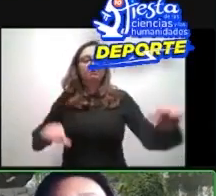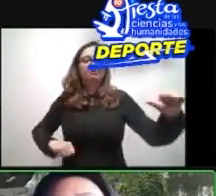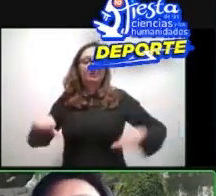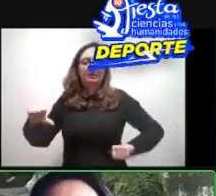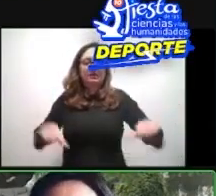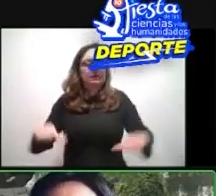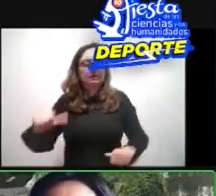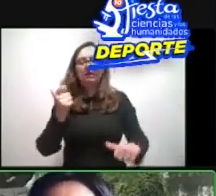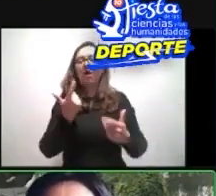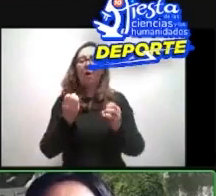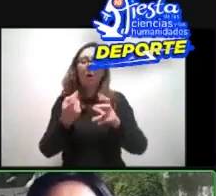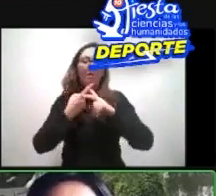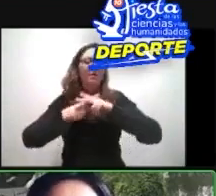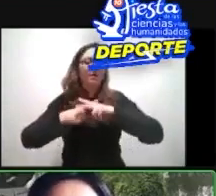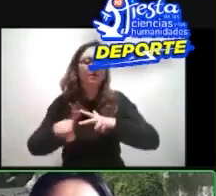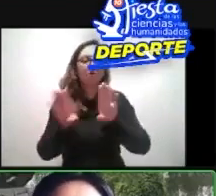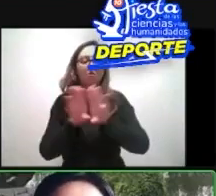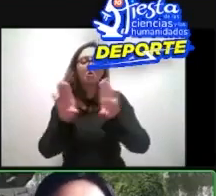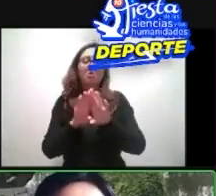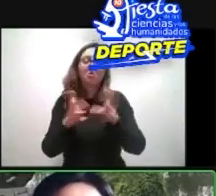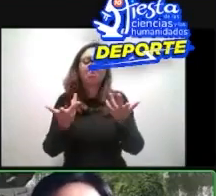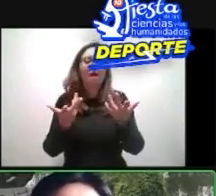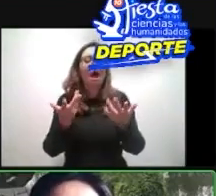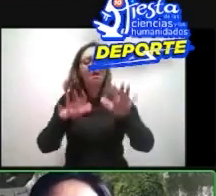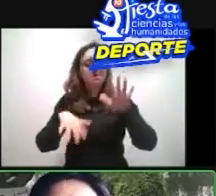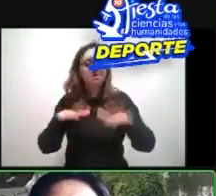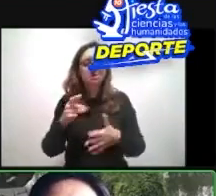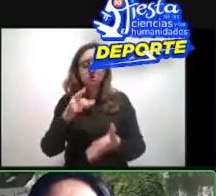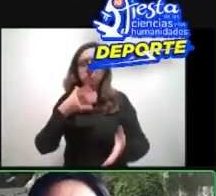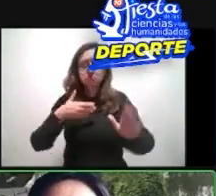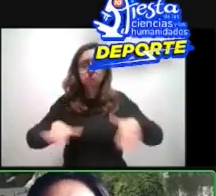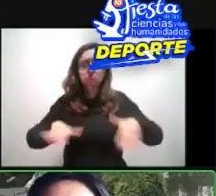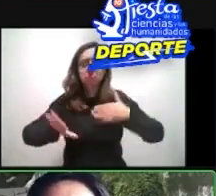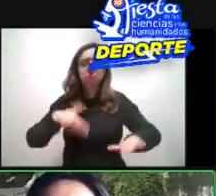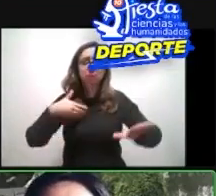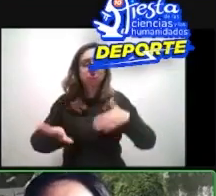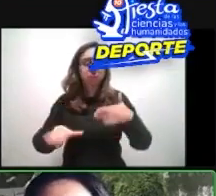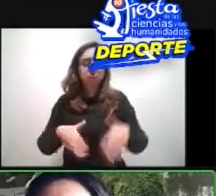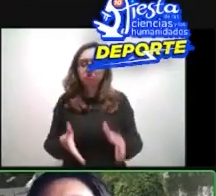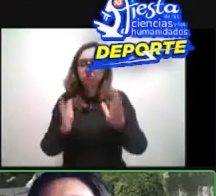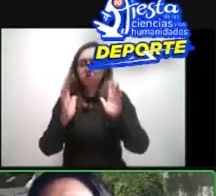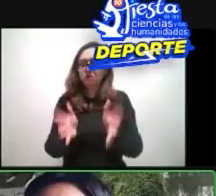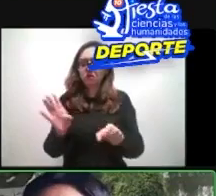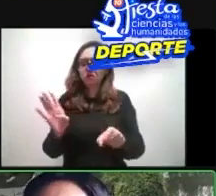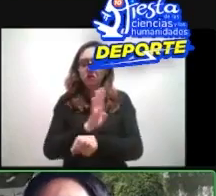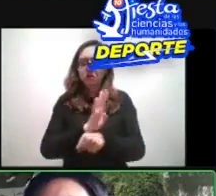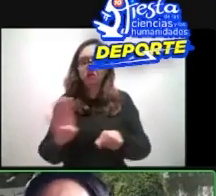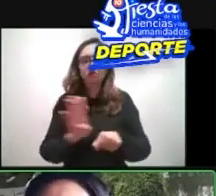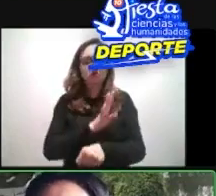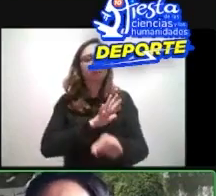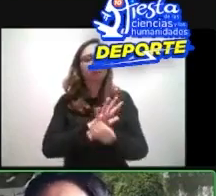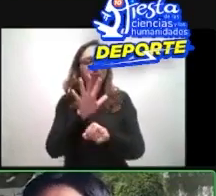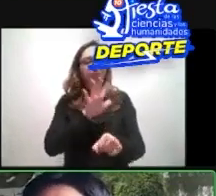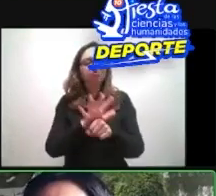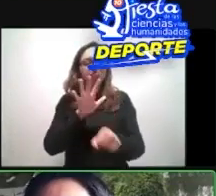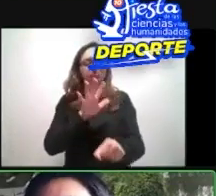hay beneficios de solamente caminar sobre nuestro cerebro. ¿Y cuáles son estos beneficios? También reduce el